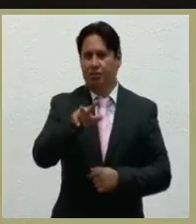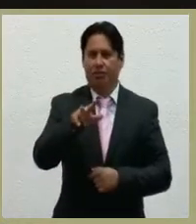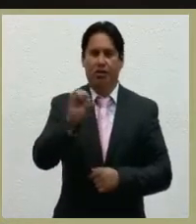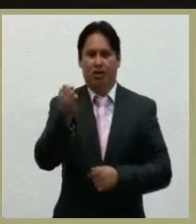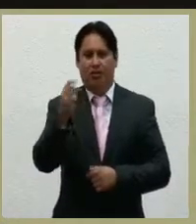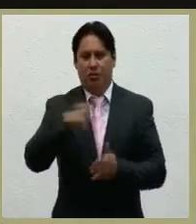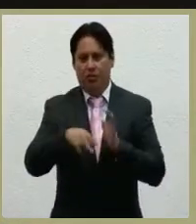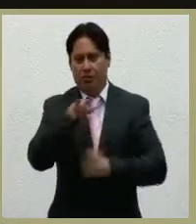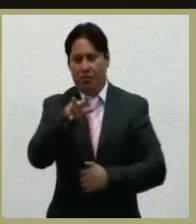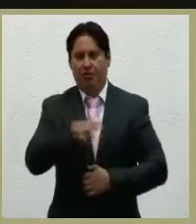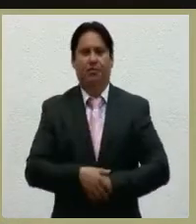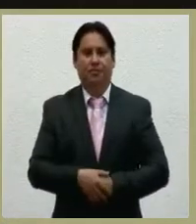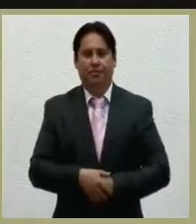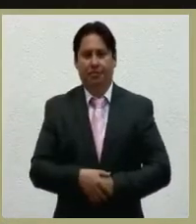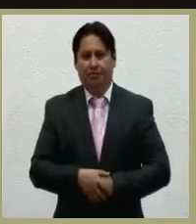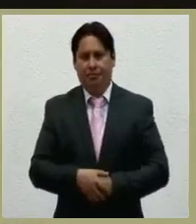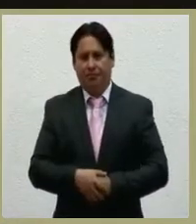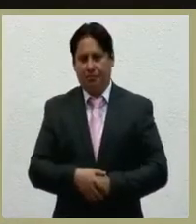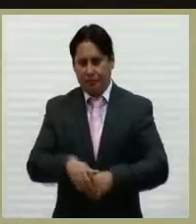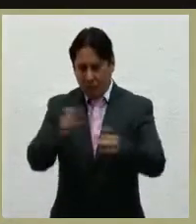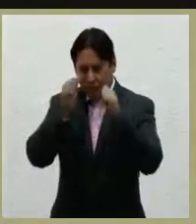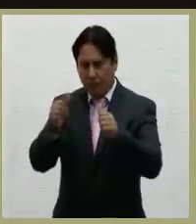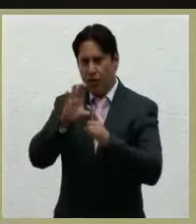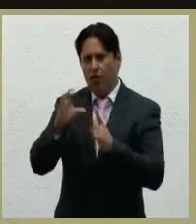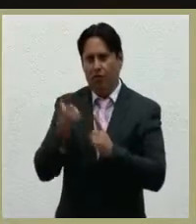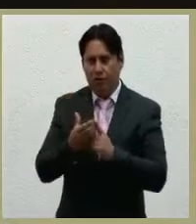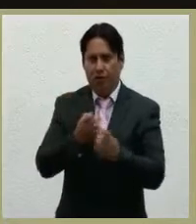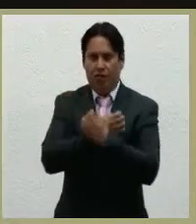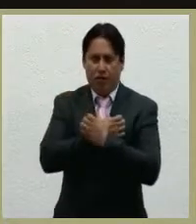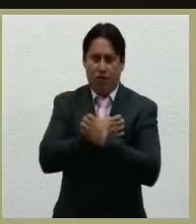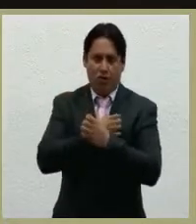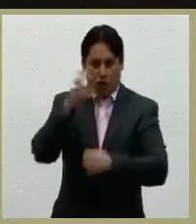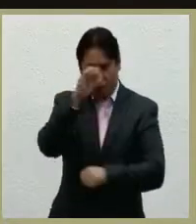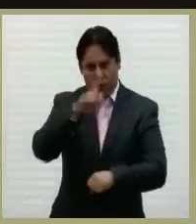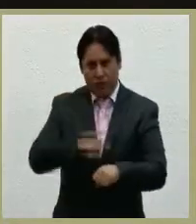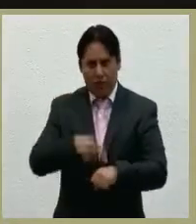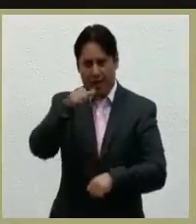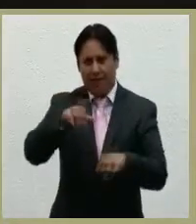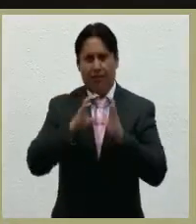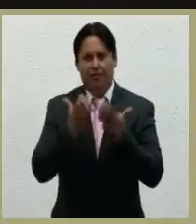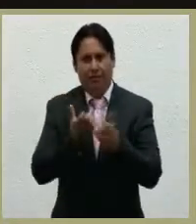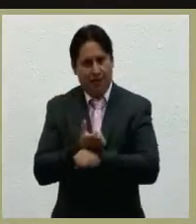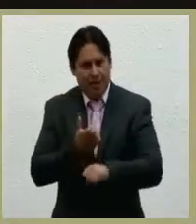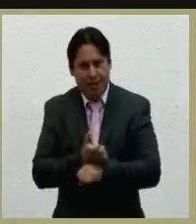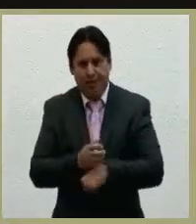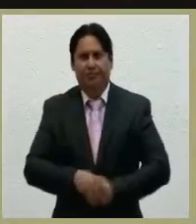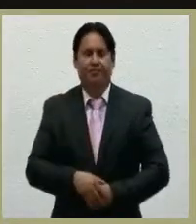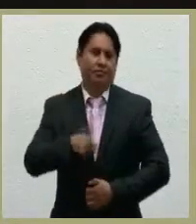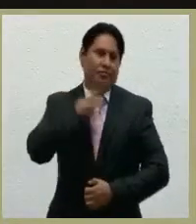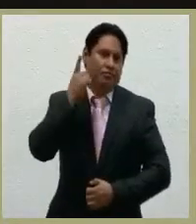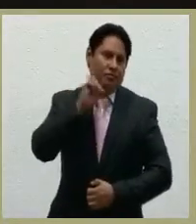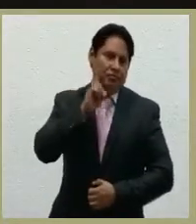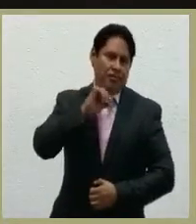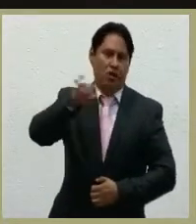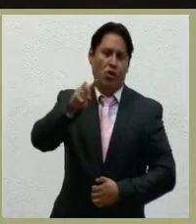septiembre del 2018. Atentamente, por la Comisión de Educación y Cultura del Honorable Congreso del Estado, diputada